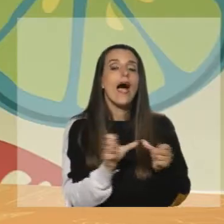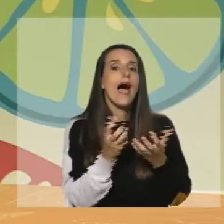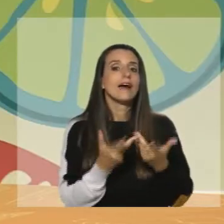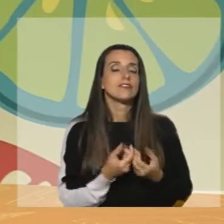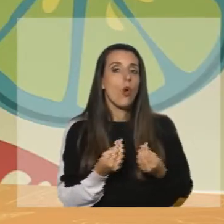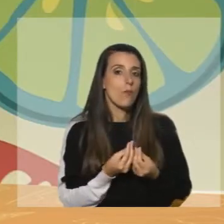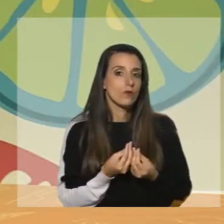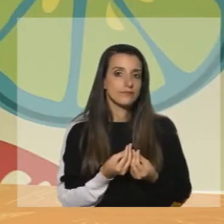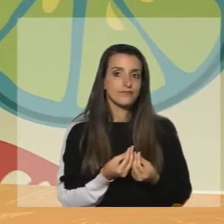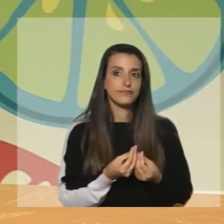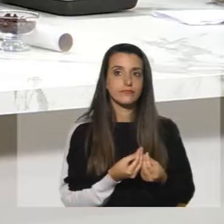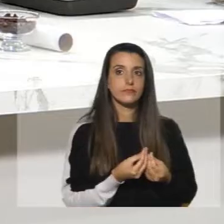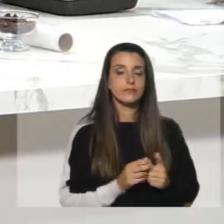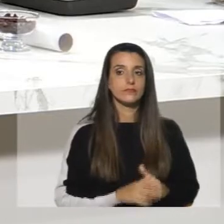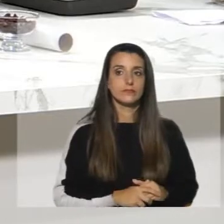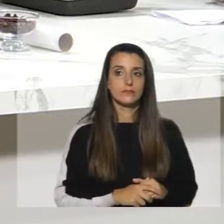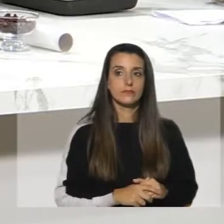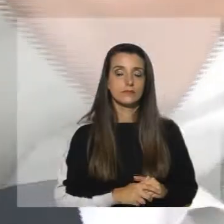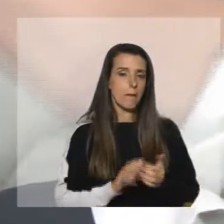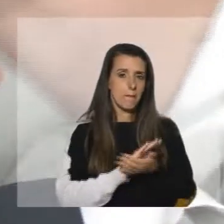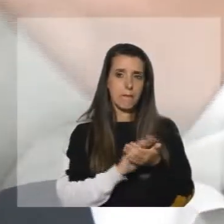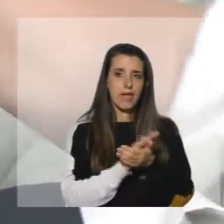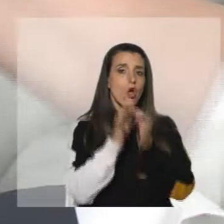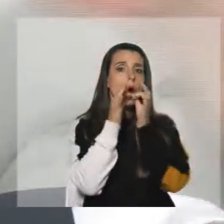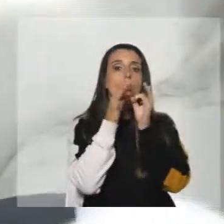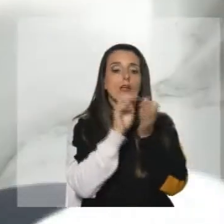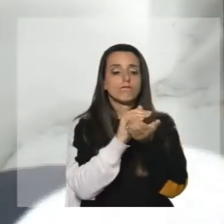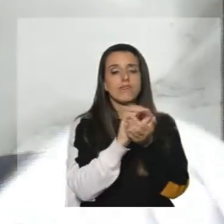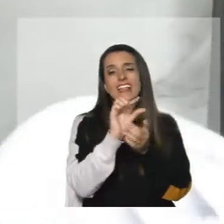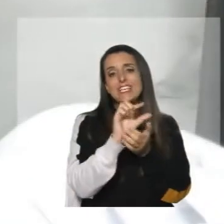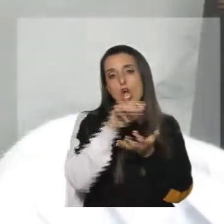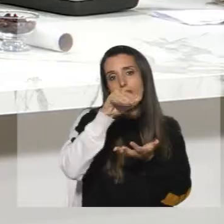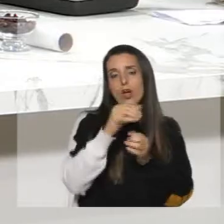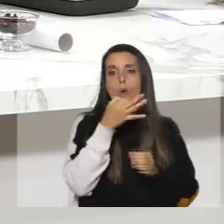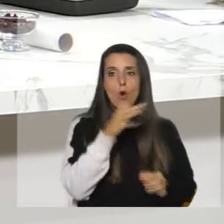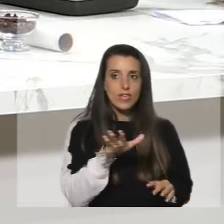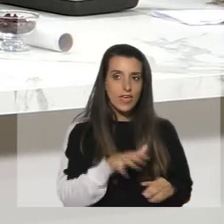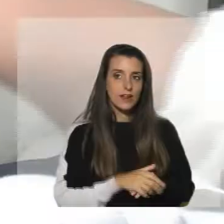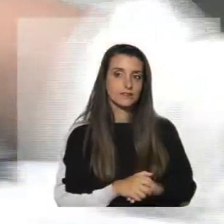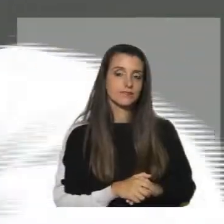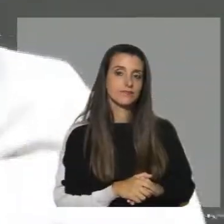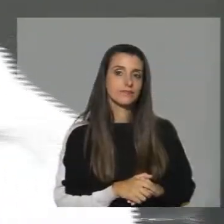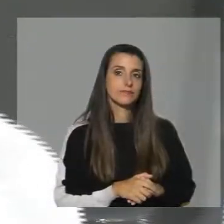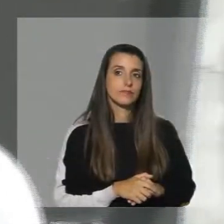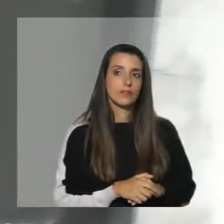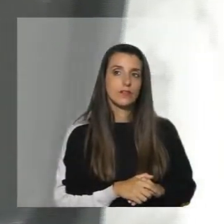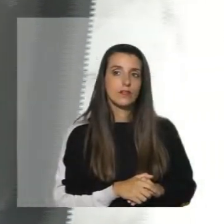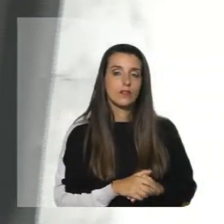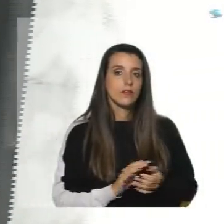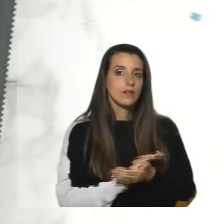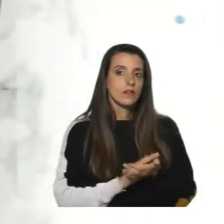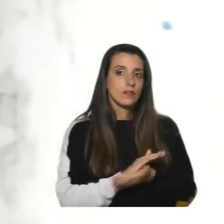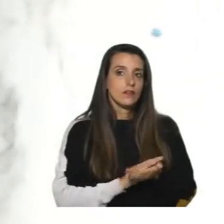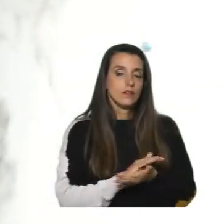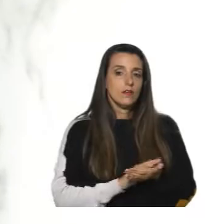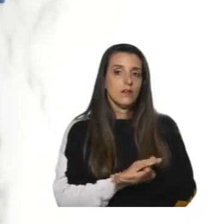eso. Agarramos y acá lo pueden hacer del tamaño que ustedes quieran. Para un cumpleaños chiquitos, así está bien. Y lo vamos a llevar. ¿Querés